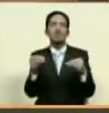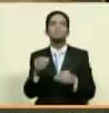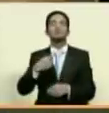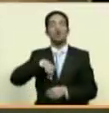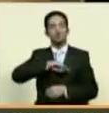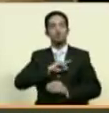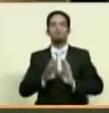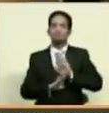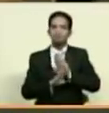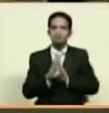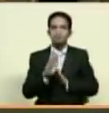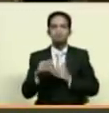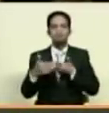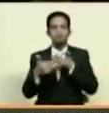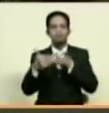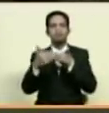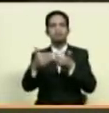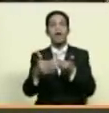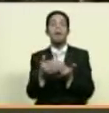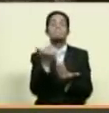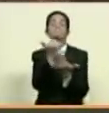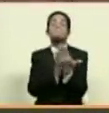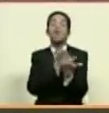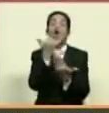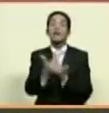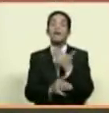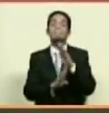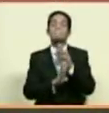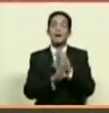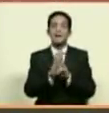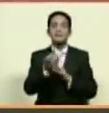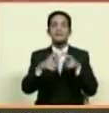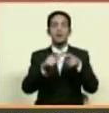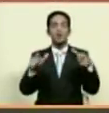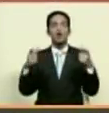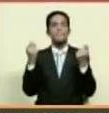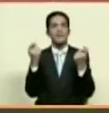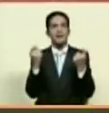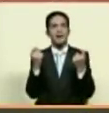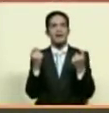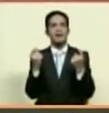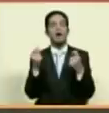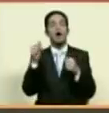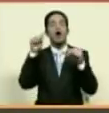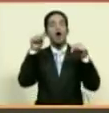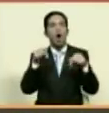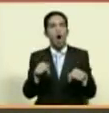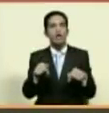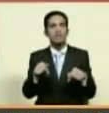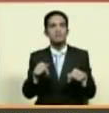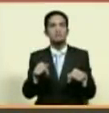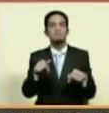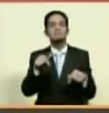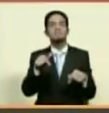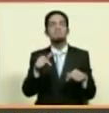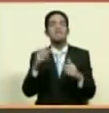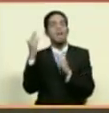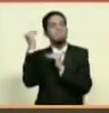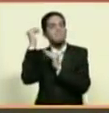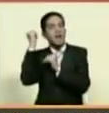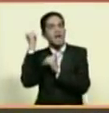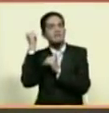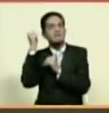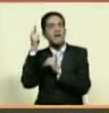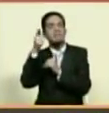El programa de recuperación, crecimiento y prosperidad económica hoy es la esperanza de